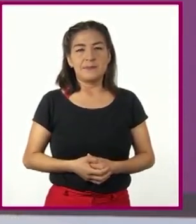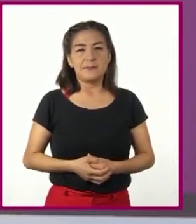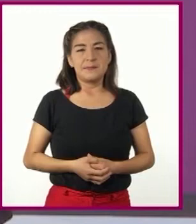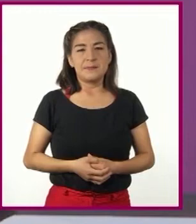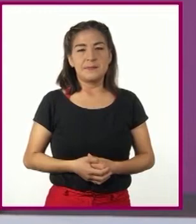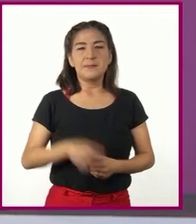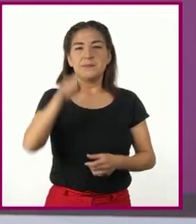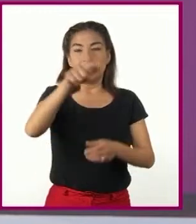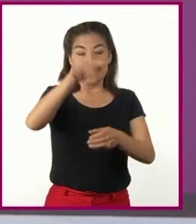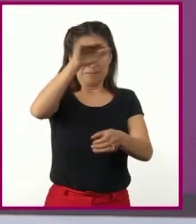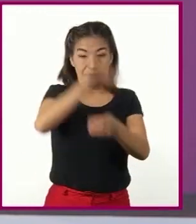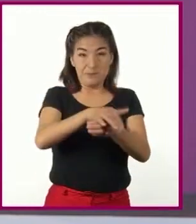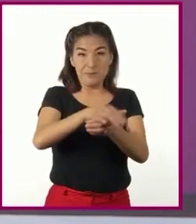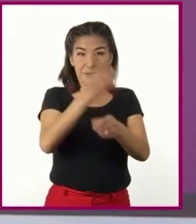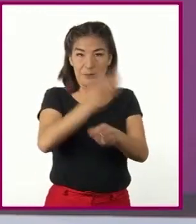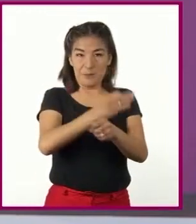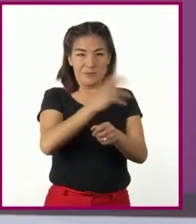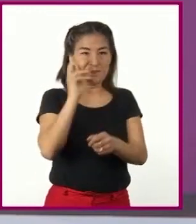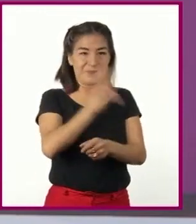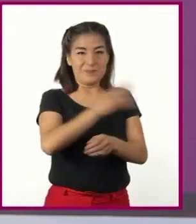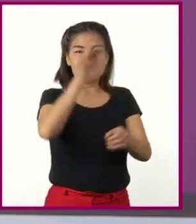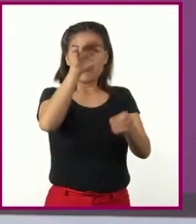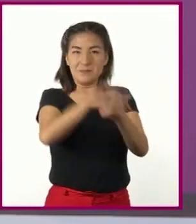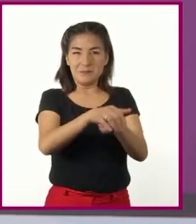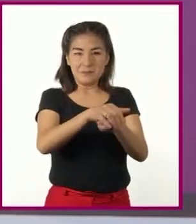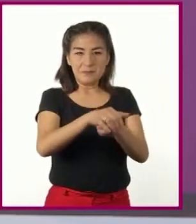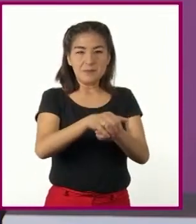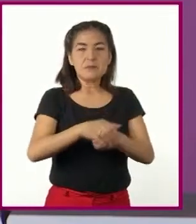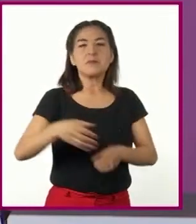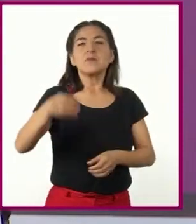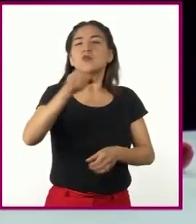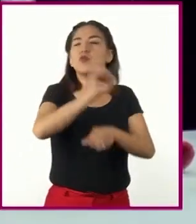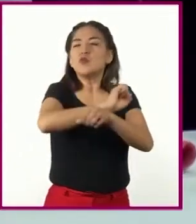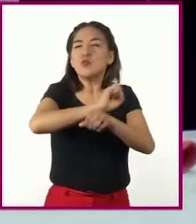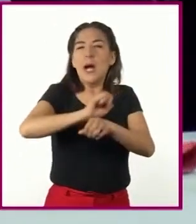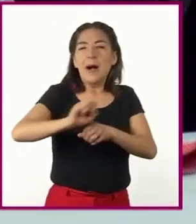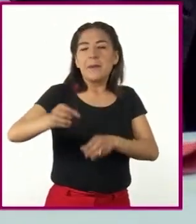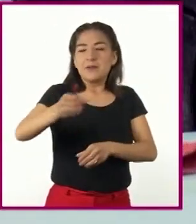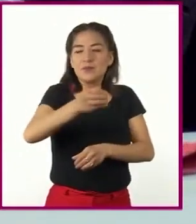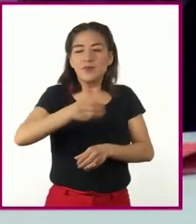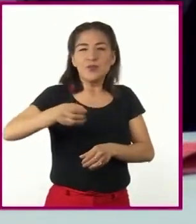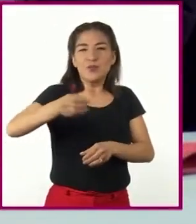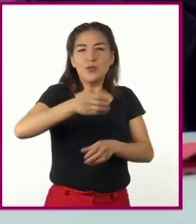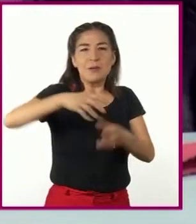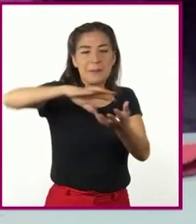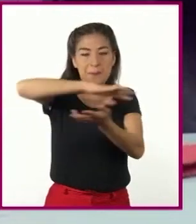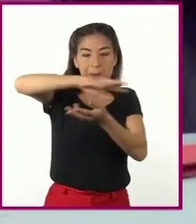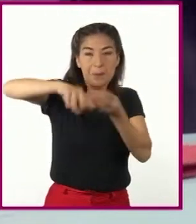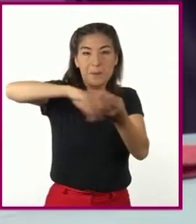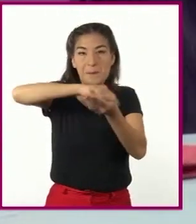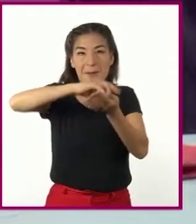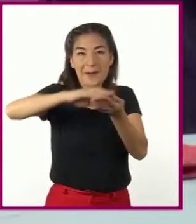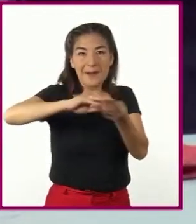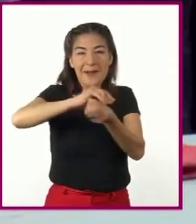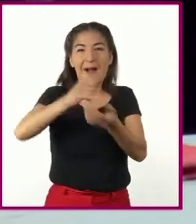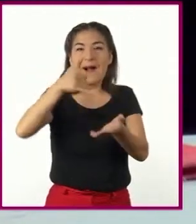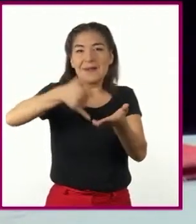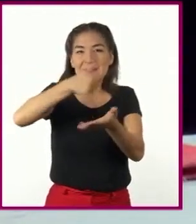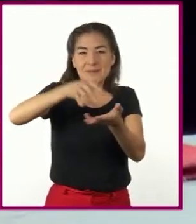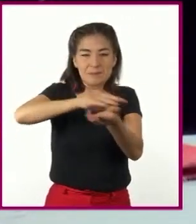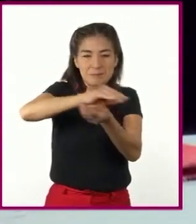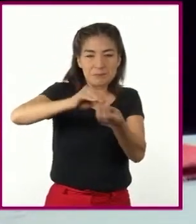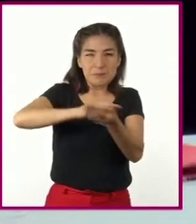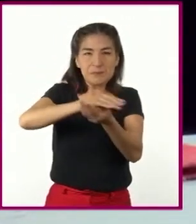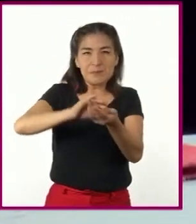Vamos a tapar y vamos a mezclar suavemente para que todos los aceites puedan combinarse entre